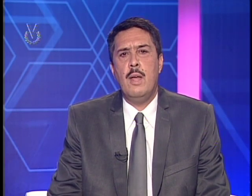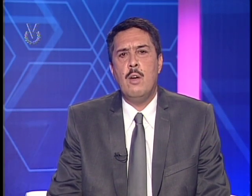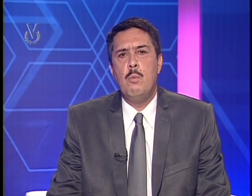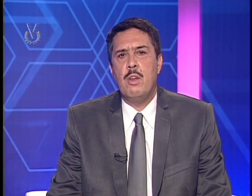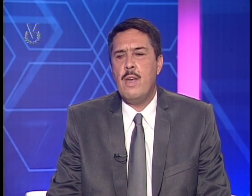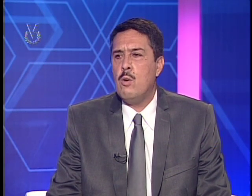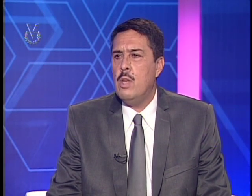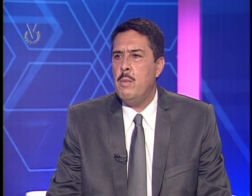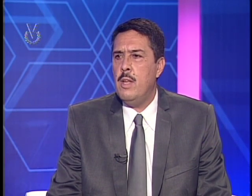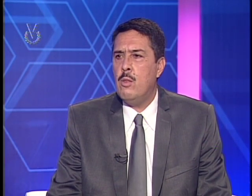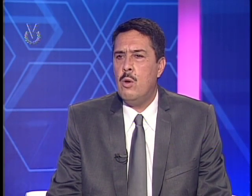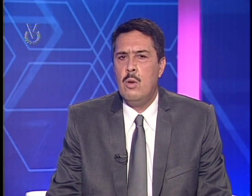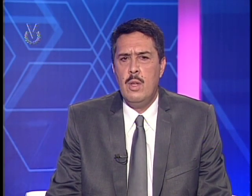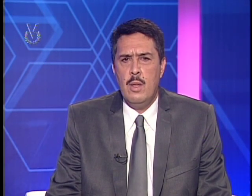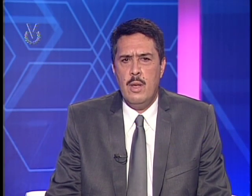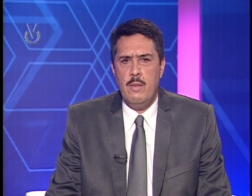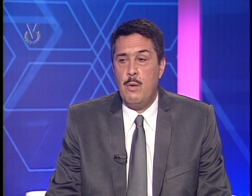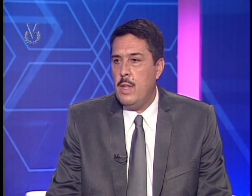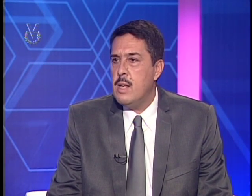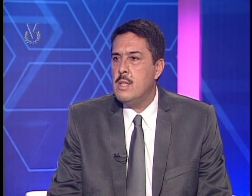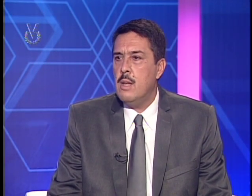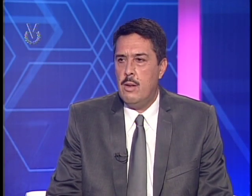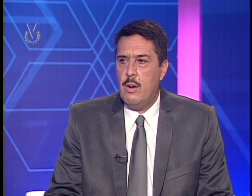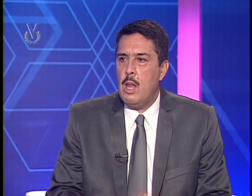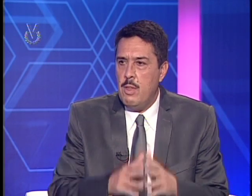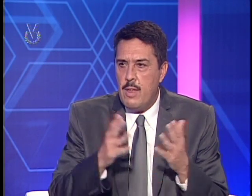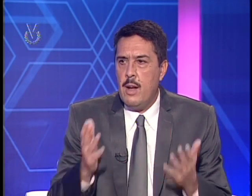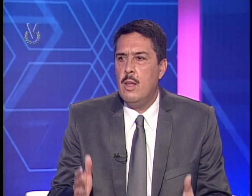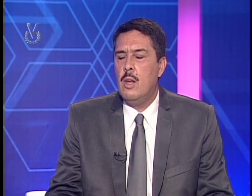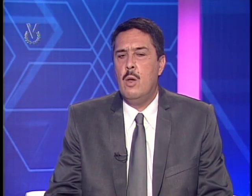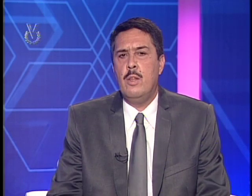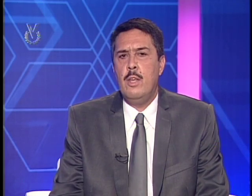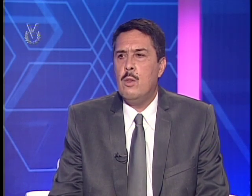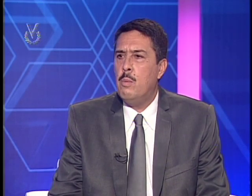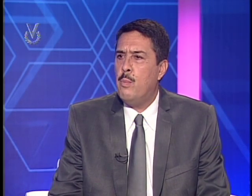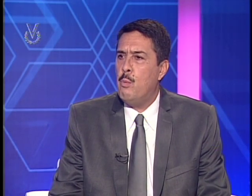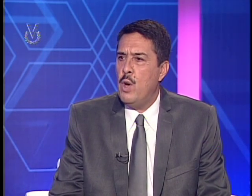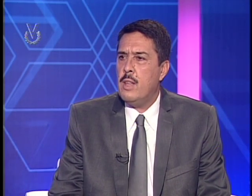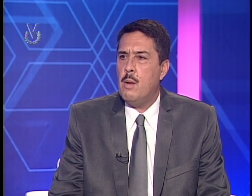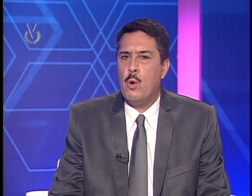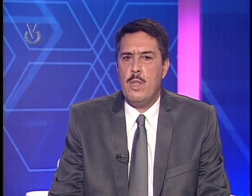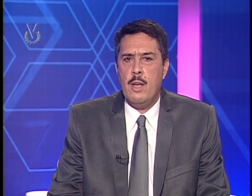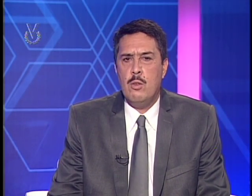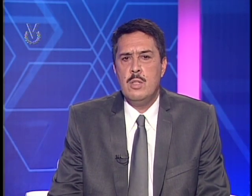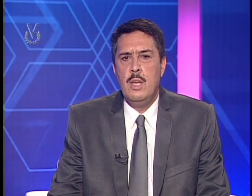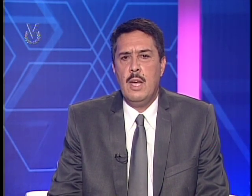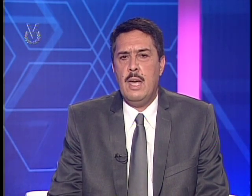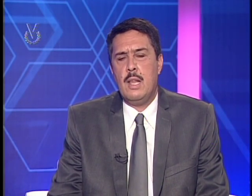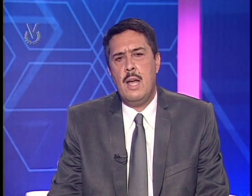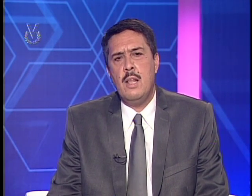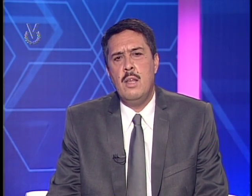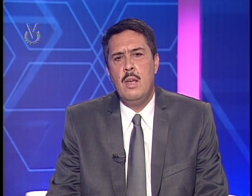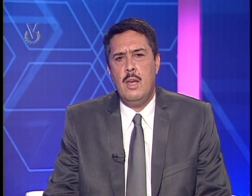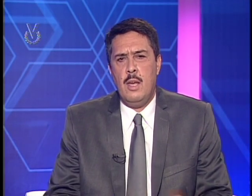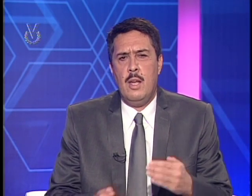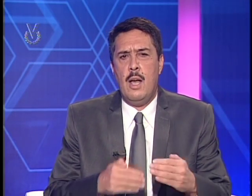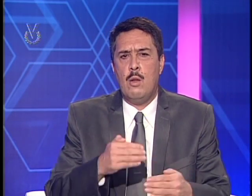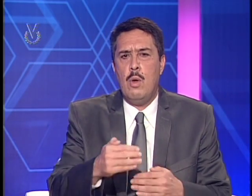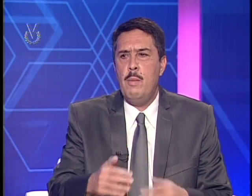la posibilidad de conversar con el ministro de Finanzas, revisar los distintos propuestas, proyectos que